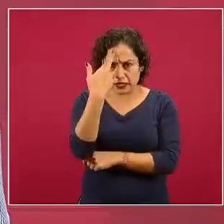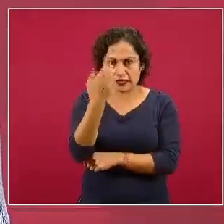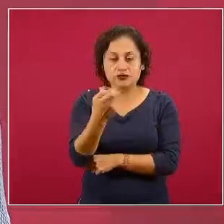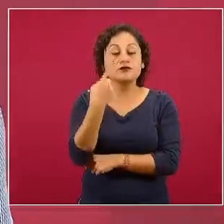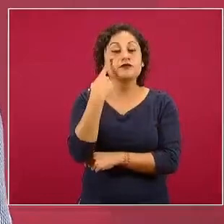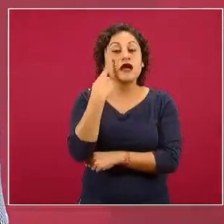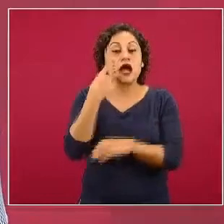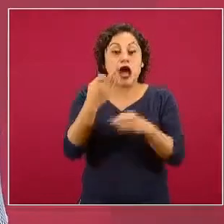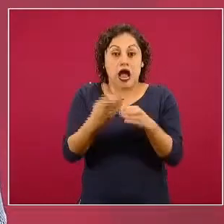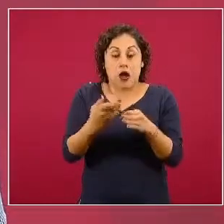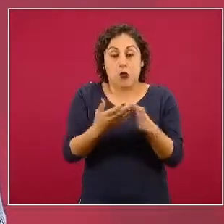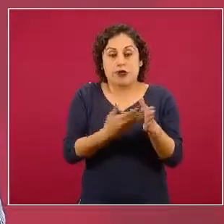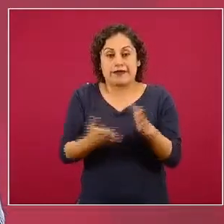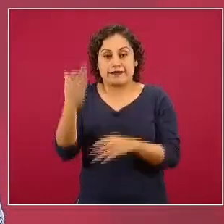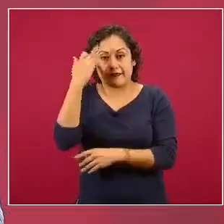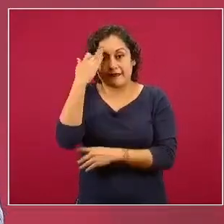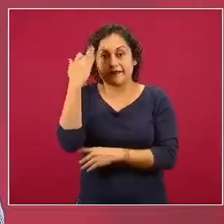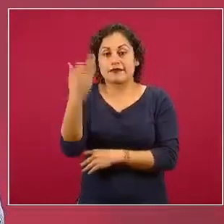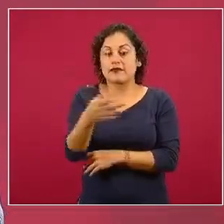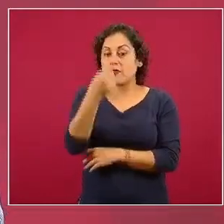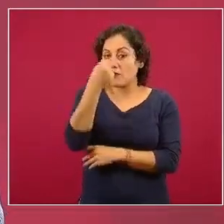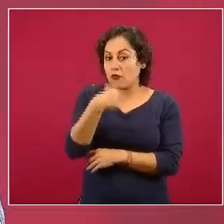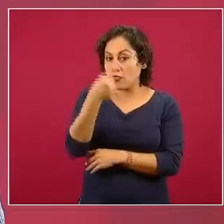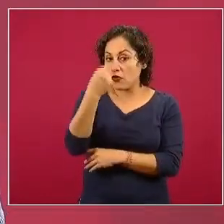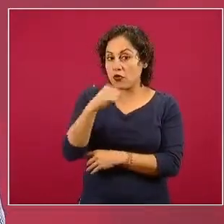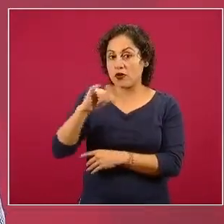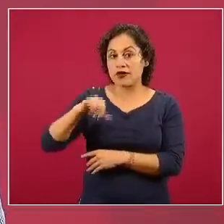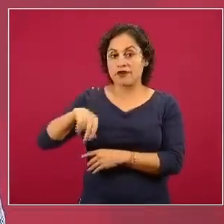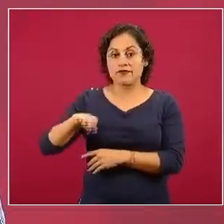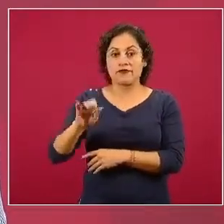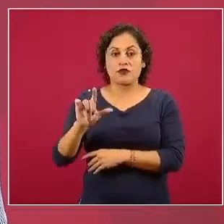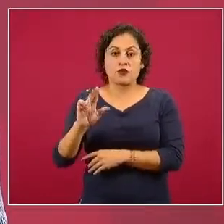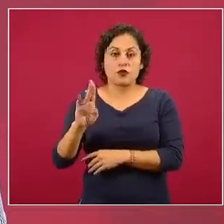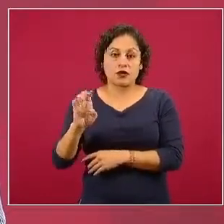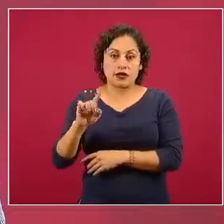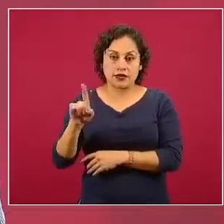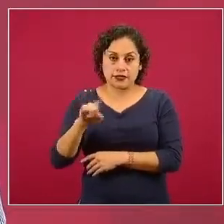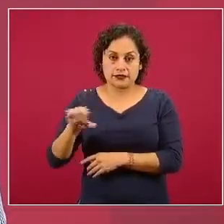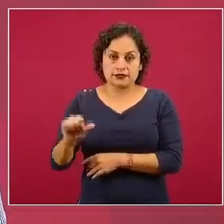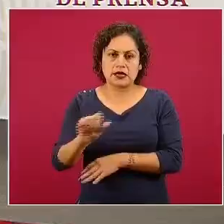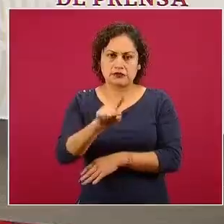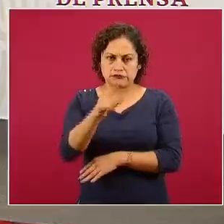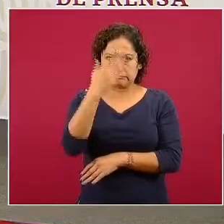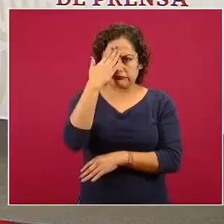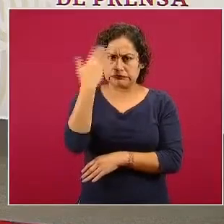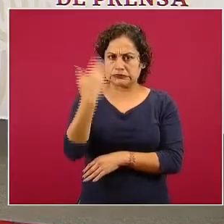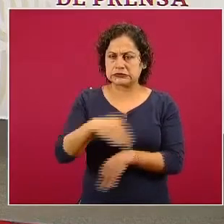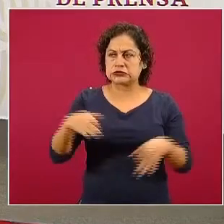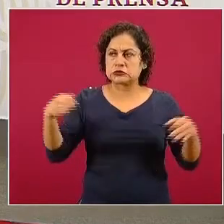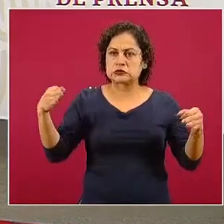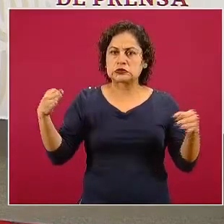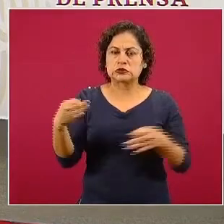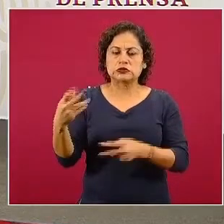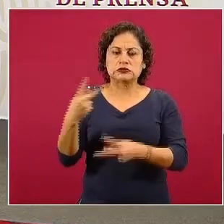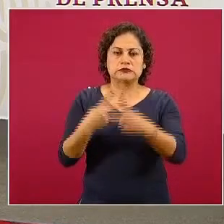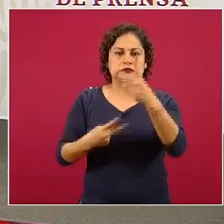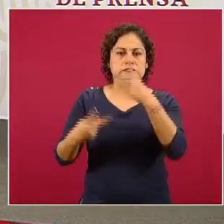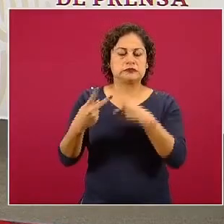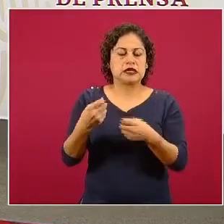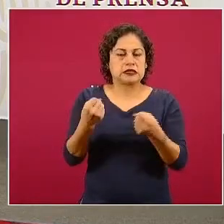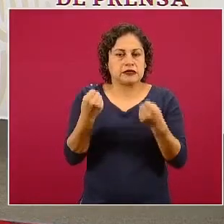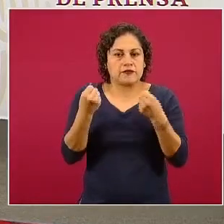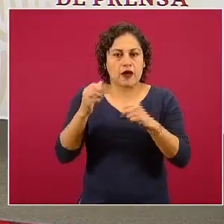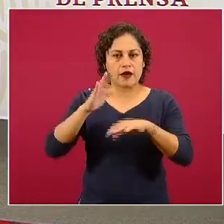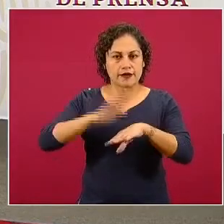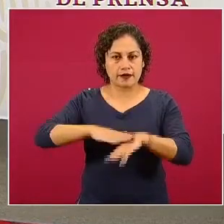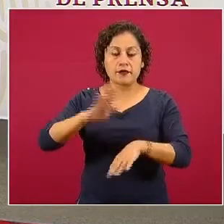influenza. Estamos entrando a la temporada invernal, ya las temperaturas se han sentido disminuidas de manera